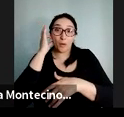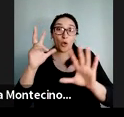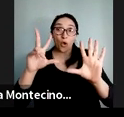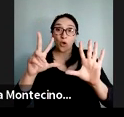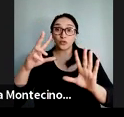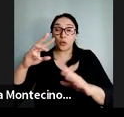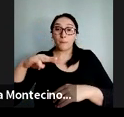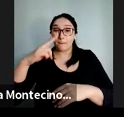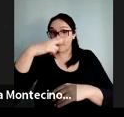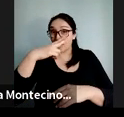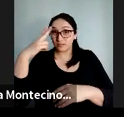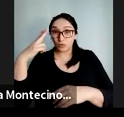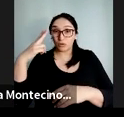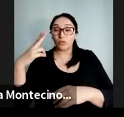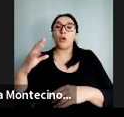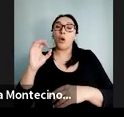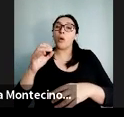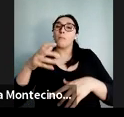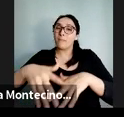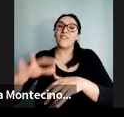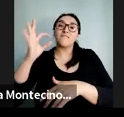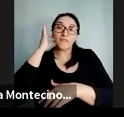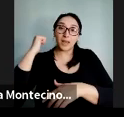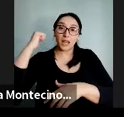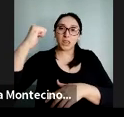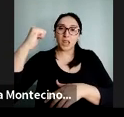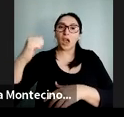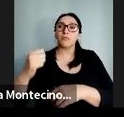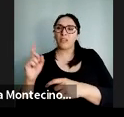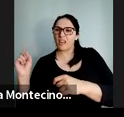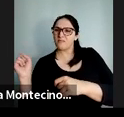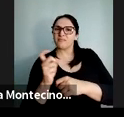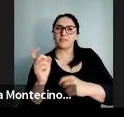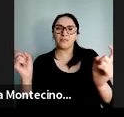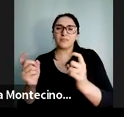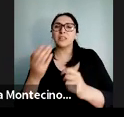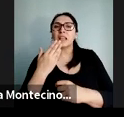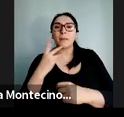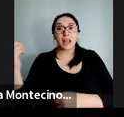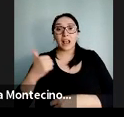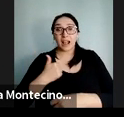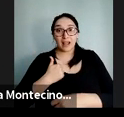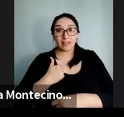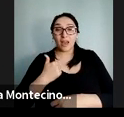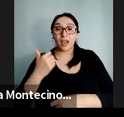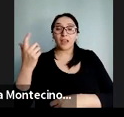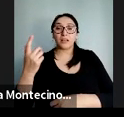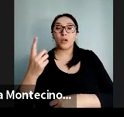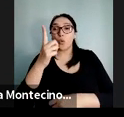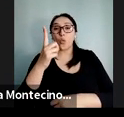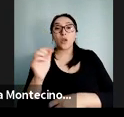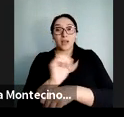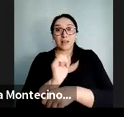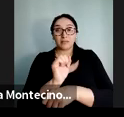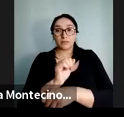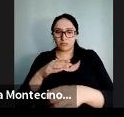años. Pensemos también en otros casos que han ocurrido, por ejemplo, en Canadá, que recuerdo un vehículo, un furgón que